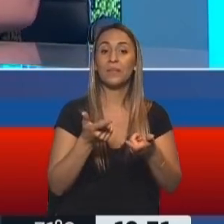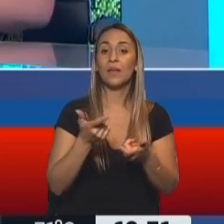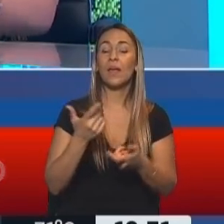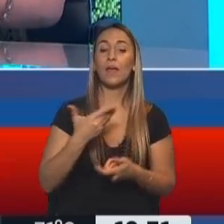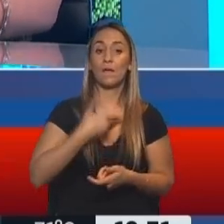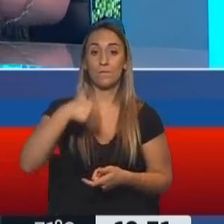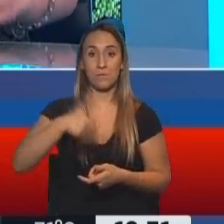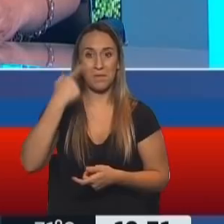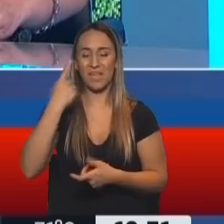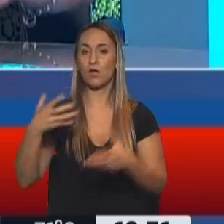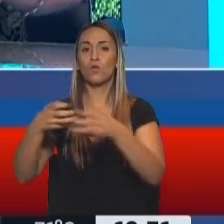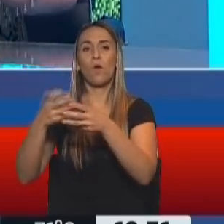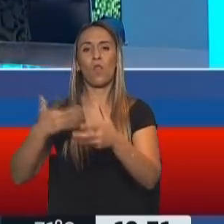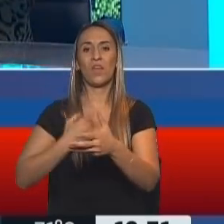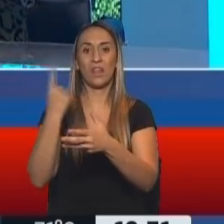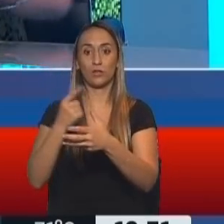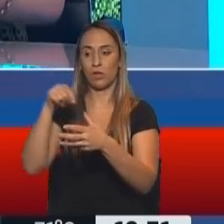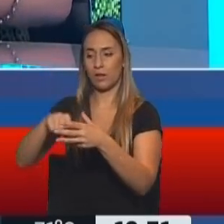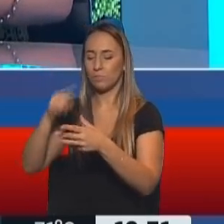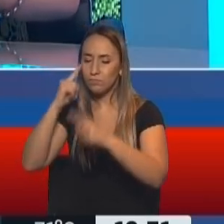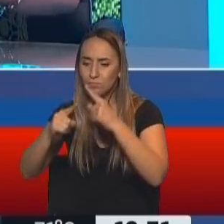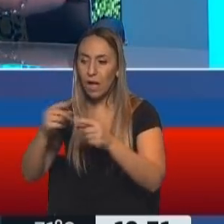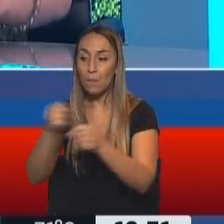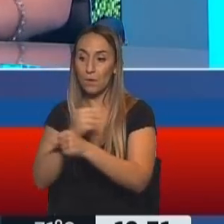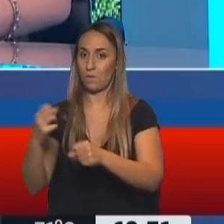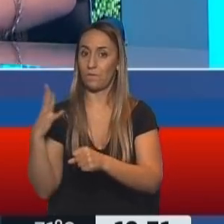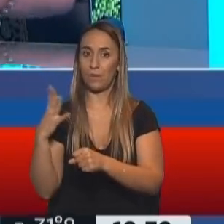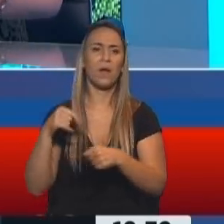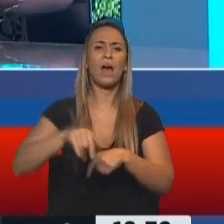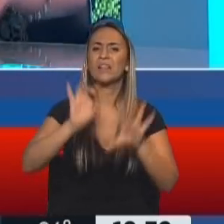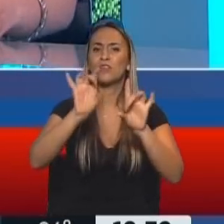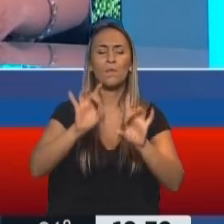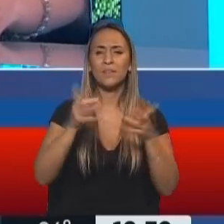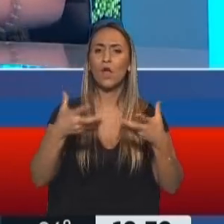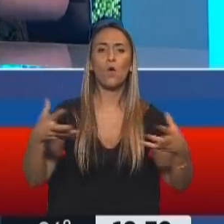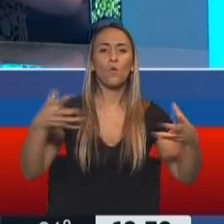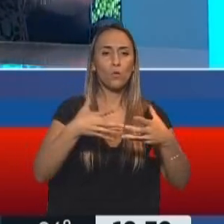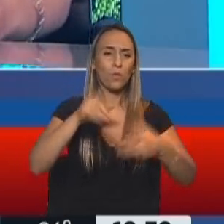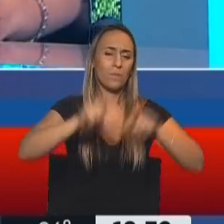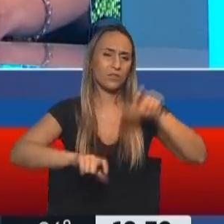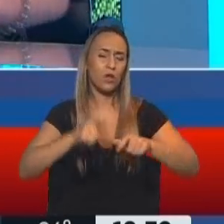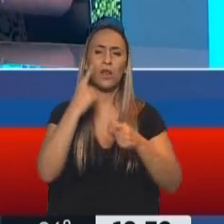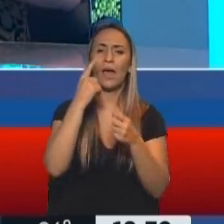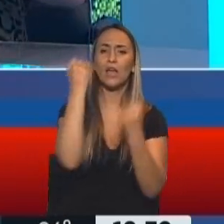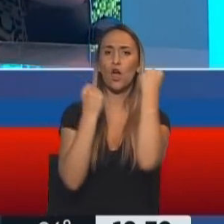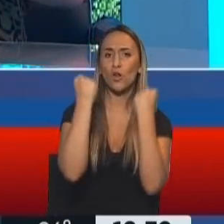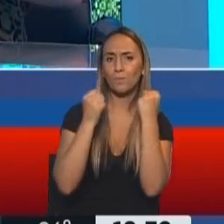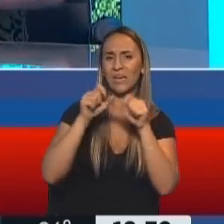Monetario Internacional, porque hasta ahora lo que tenemos es un conjunto de académicos, ¿sí? De matemáticos, de